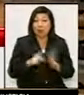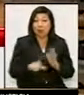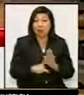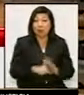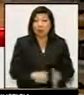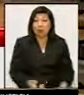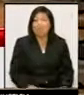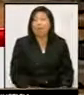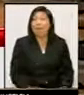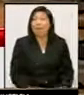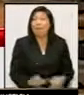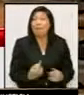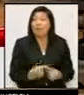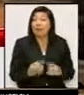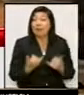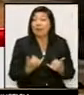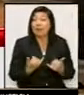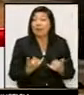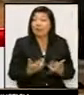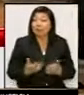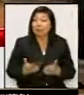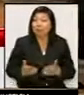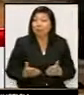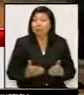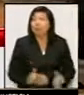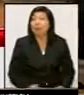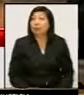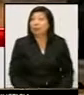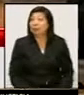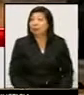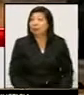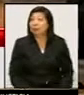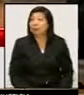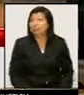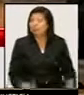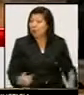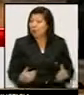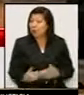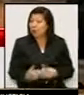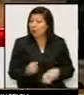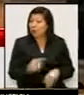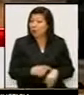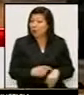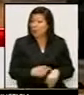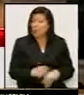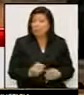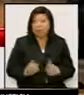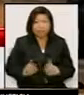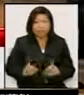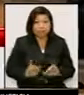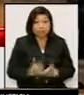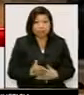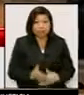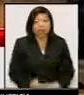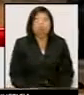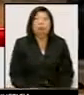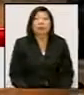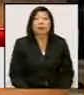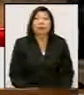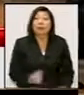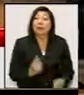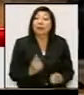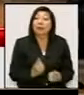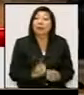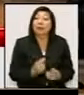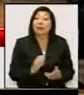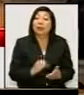consumidor, ¿no? Y esperamos que estas tengan, que estén causando y causen en el corto plazo un resultado justamente en la línea de lo que se espera, y son el objeto justamente de